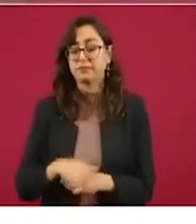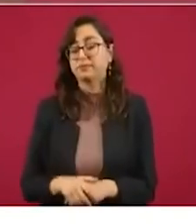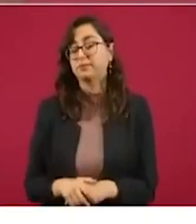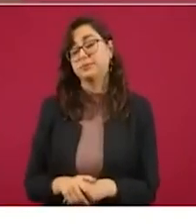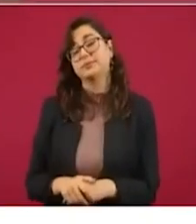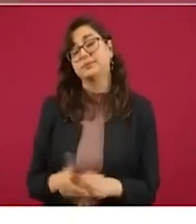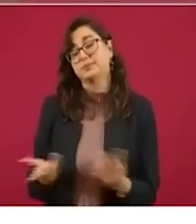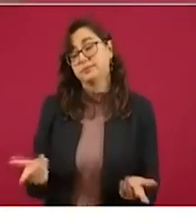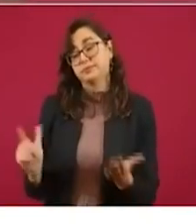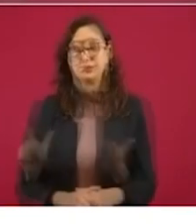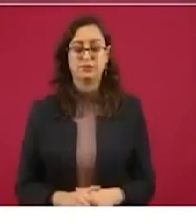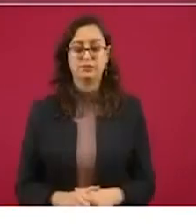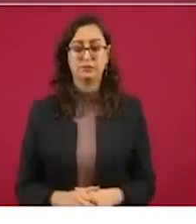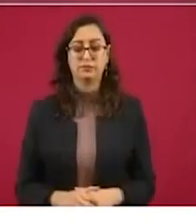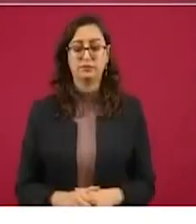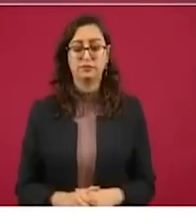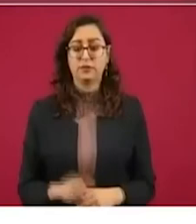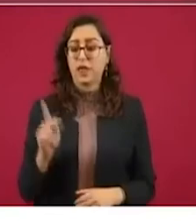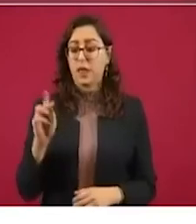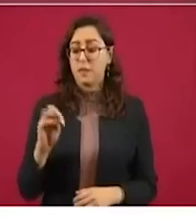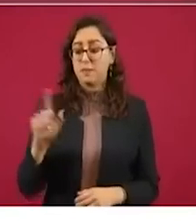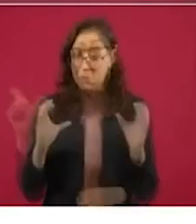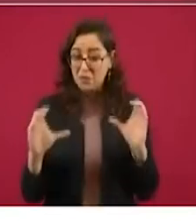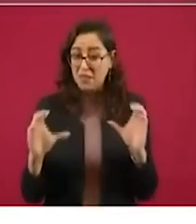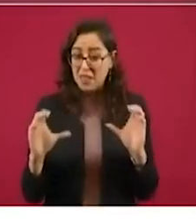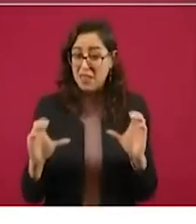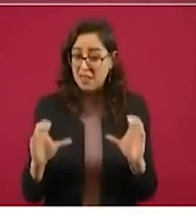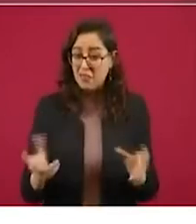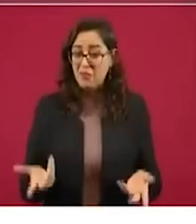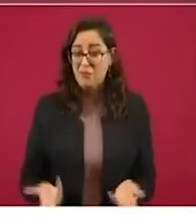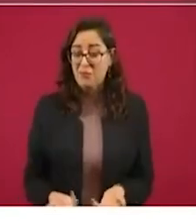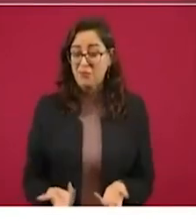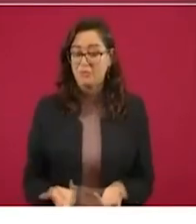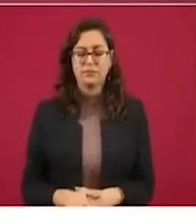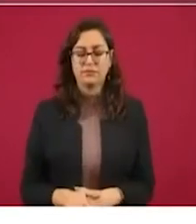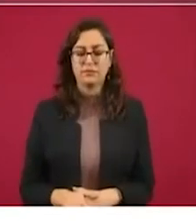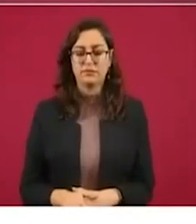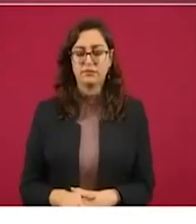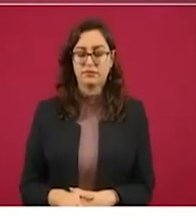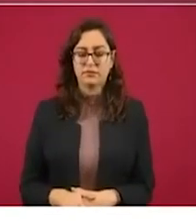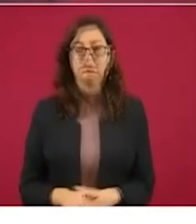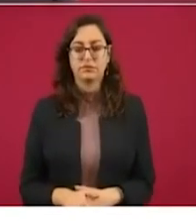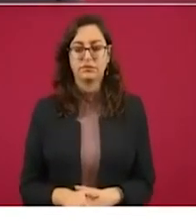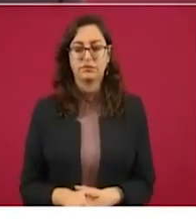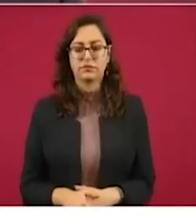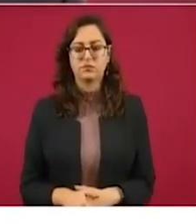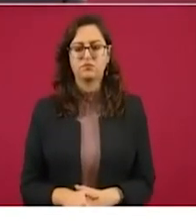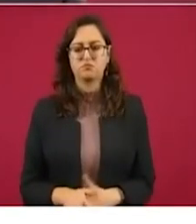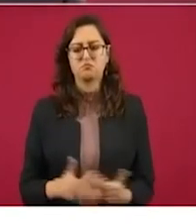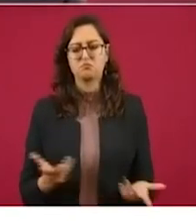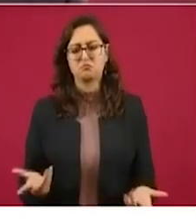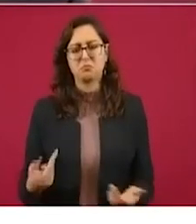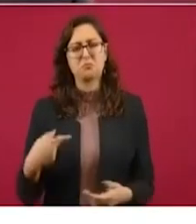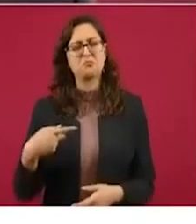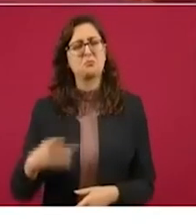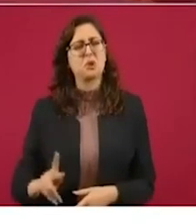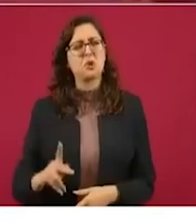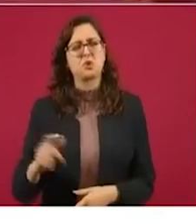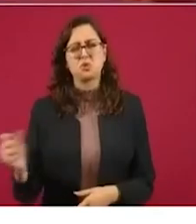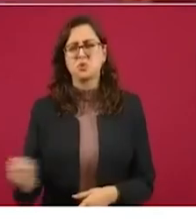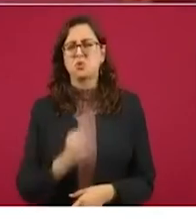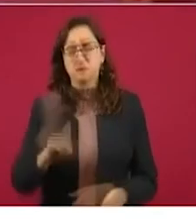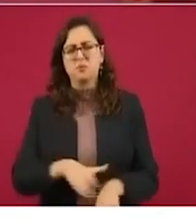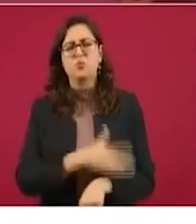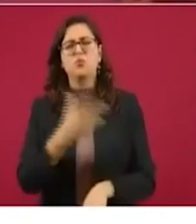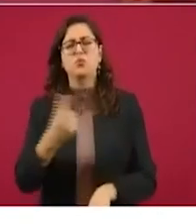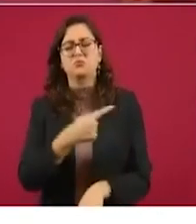de conformidad con la ley. Debieron cuidar eso. Afortunadamente, pues tengo la tranquilidad de que cuando me lo